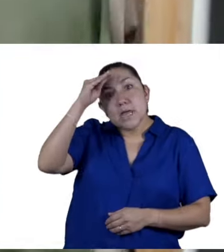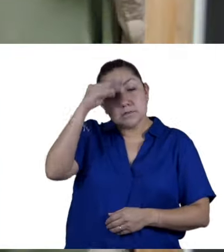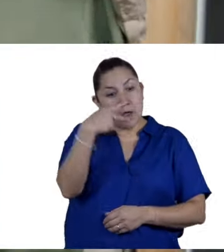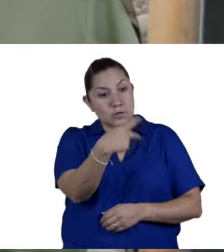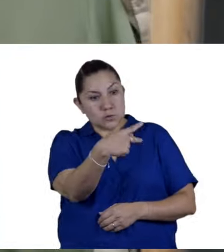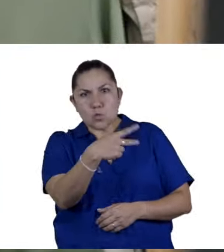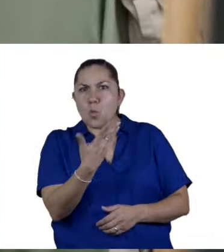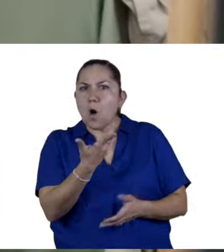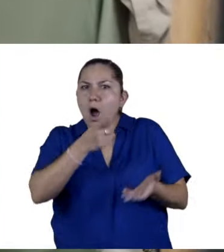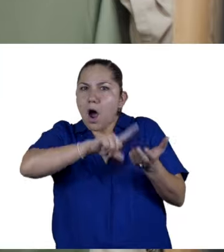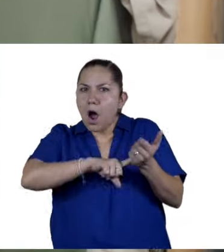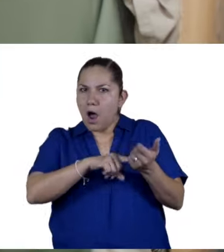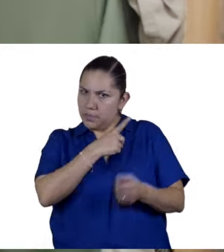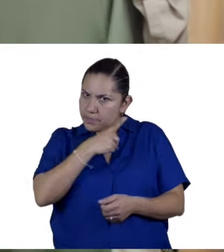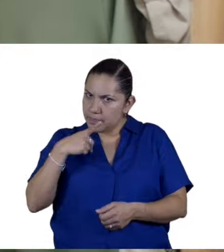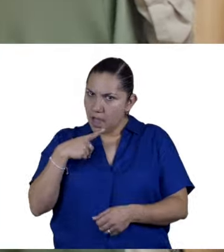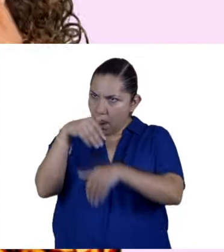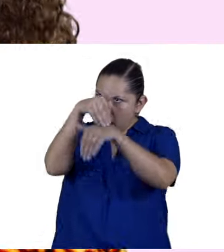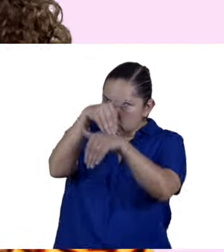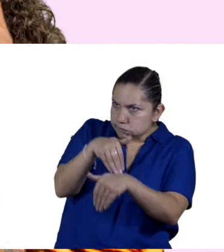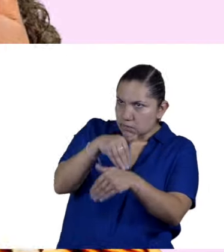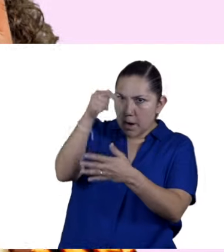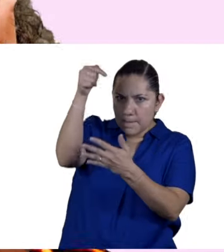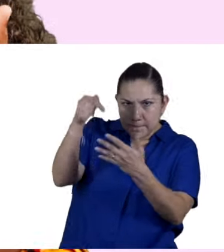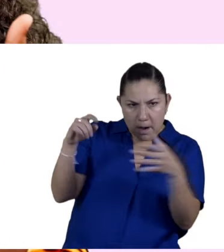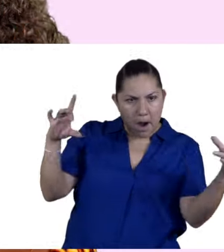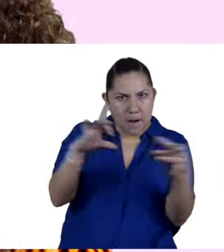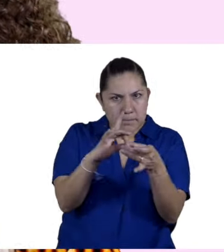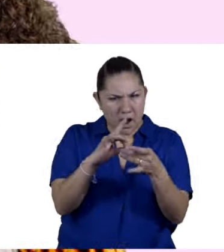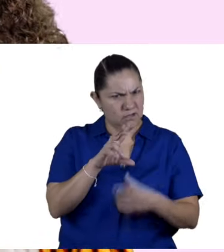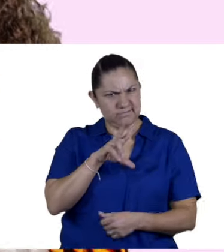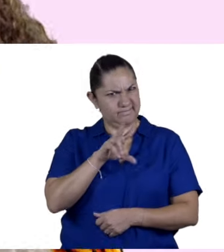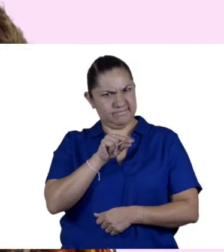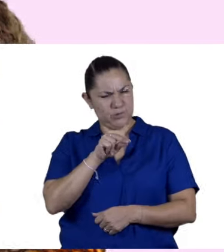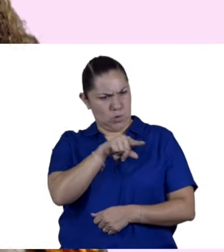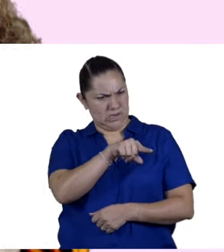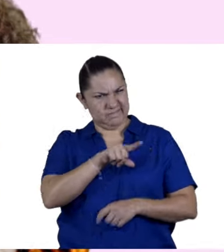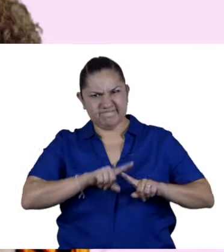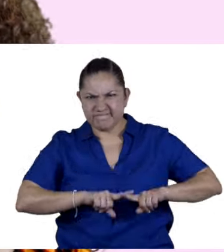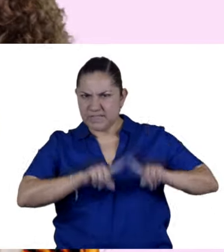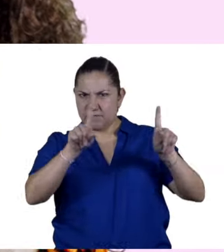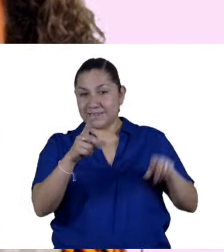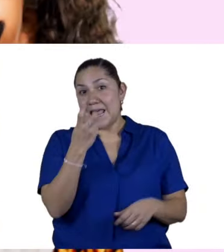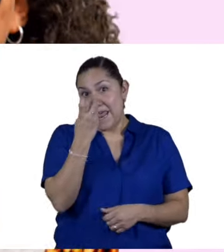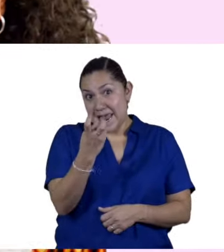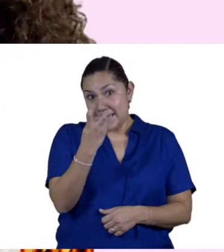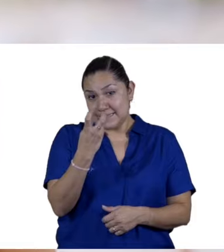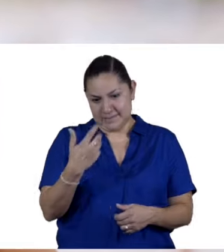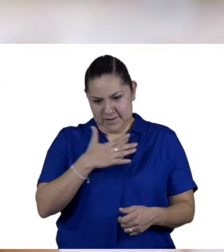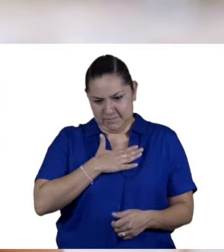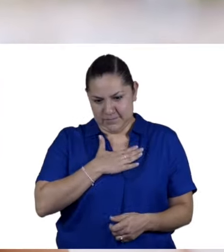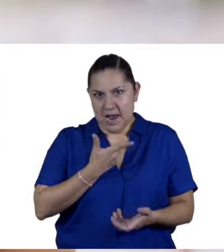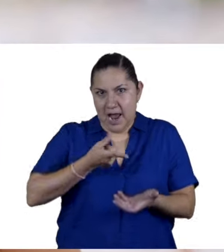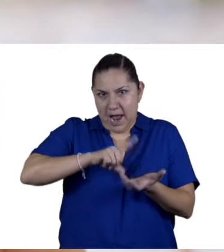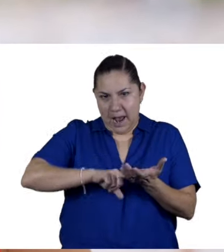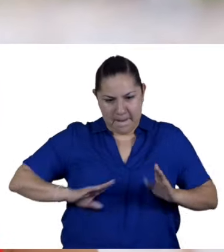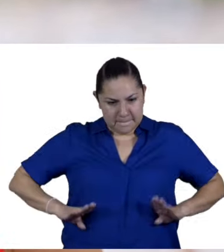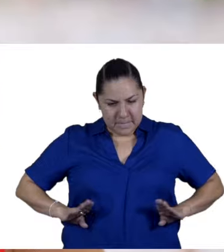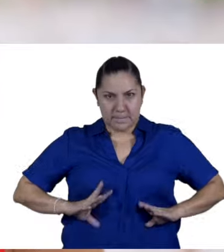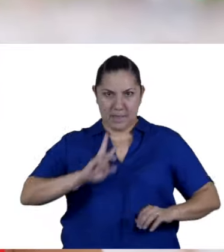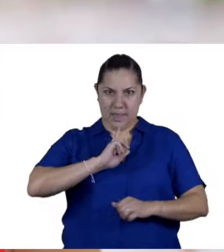transgresor de los patrones sociales. Es entonces cuando comprendemos que el ser trans va mucho